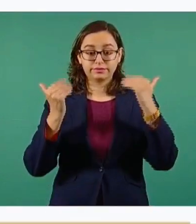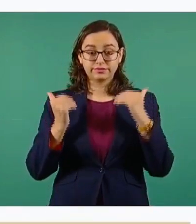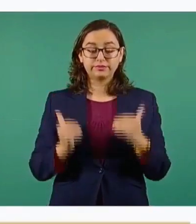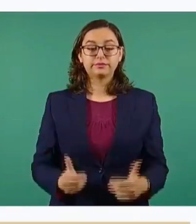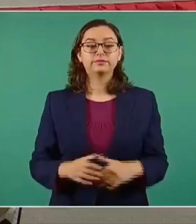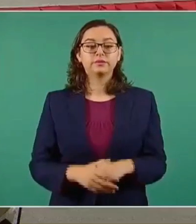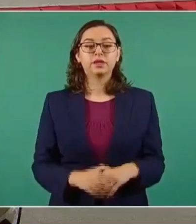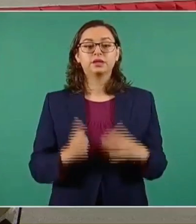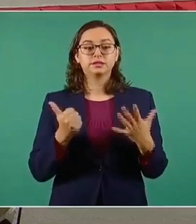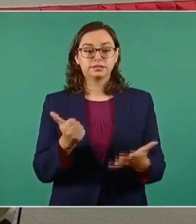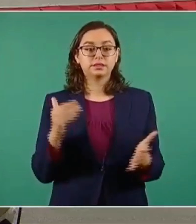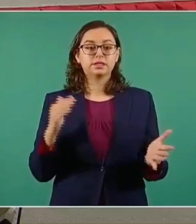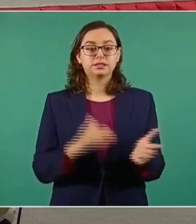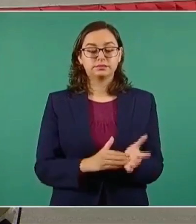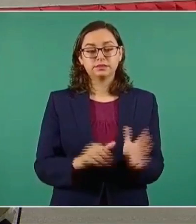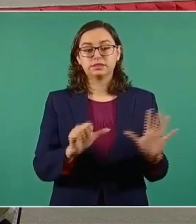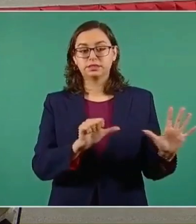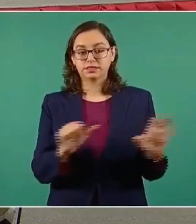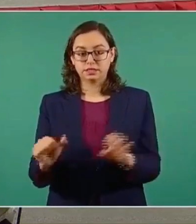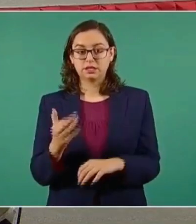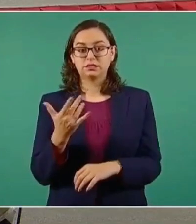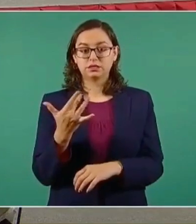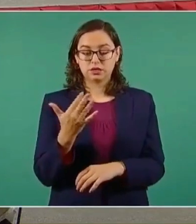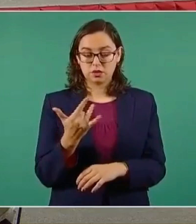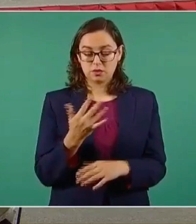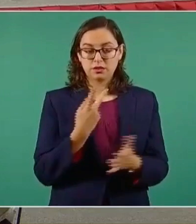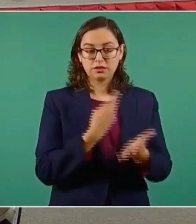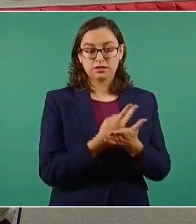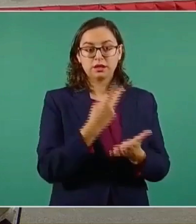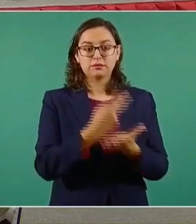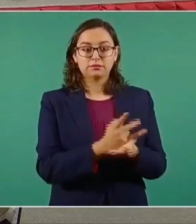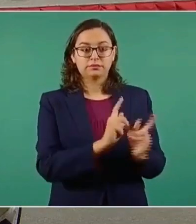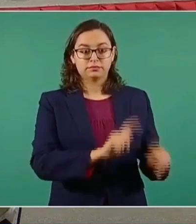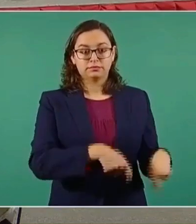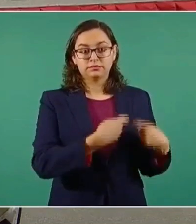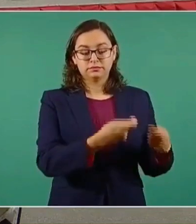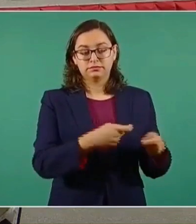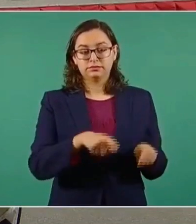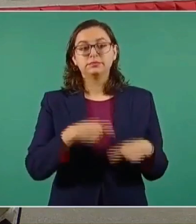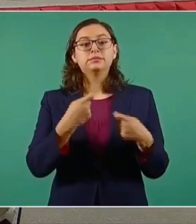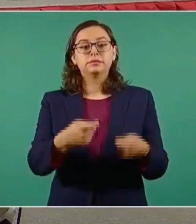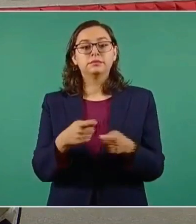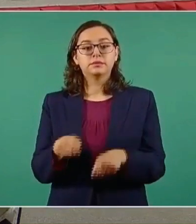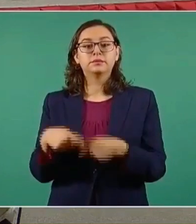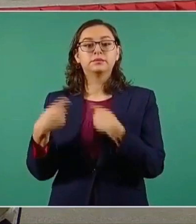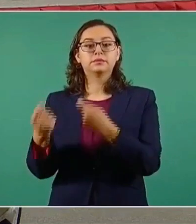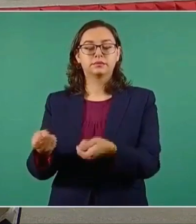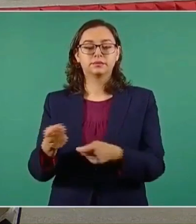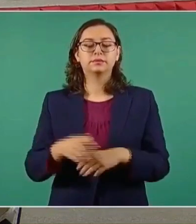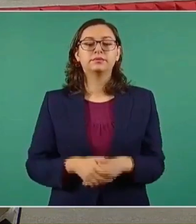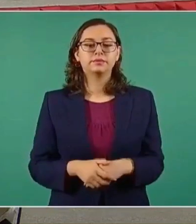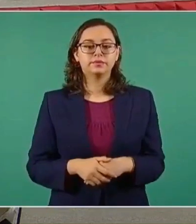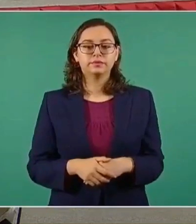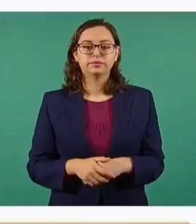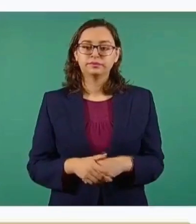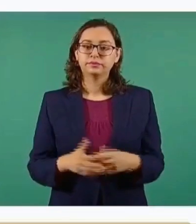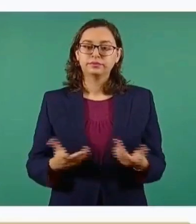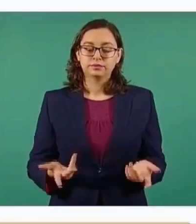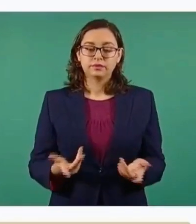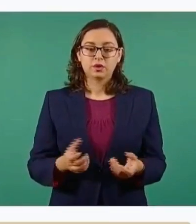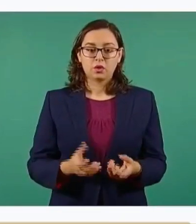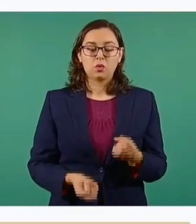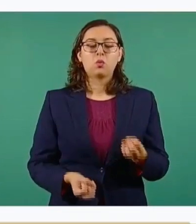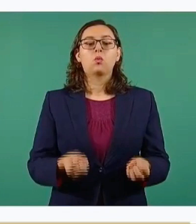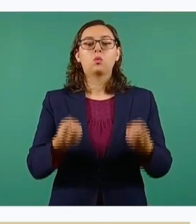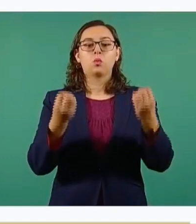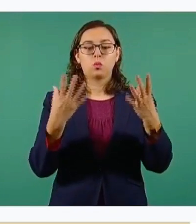estos 6,650 ganadores que ustedes pueden ver en pantalla, que corresponde al porcentaje de camas